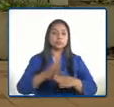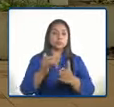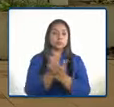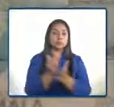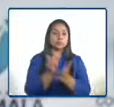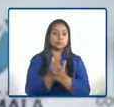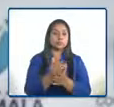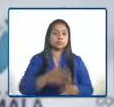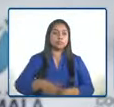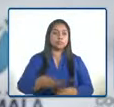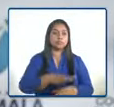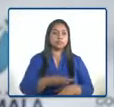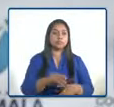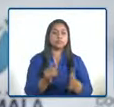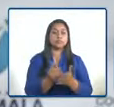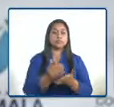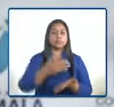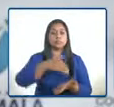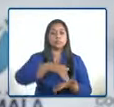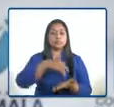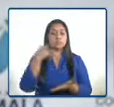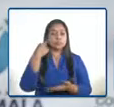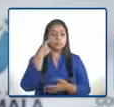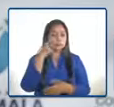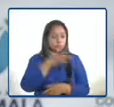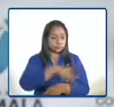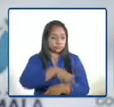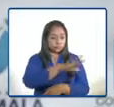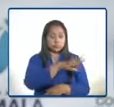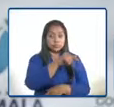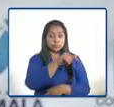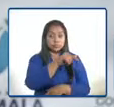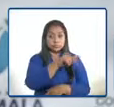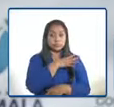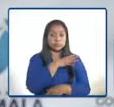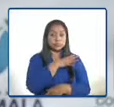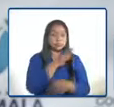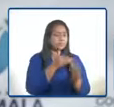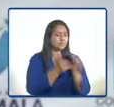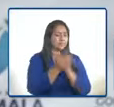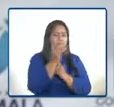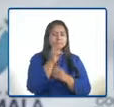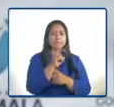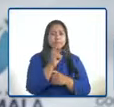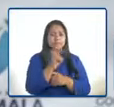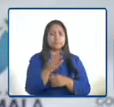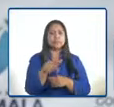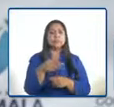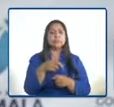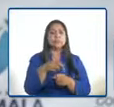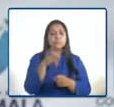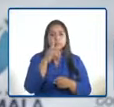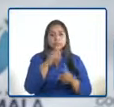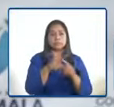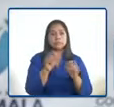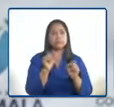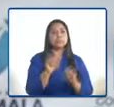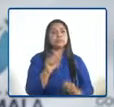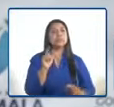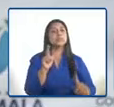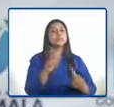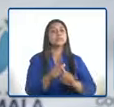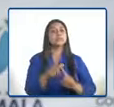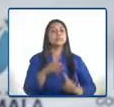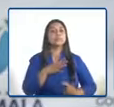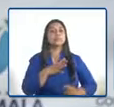a nivel central tienen, para que en territorio, que es donde están las mayores necesidades de este país, pues se logre poner